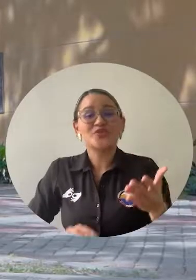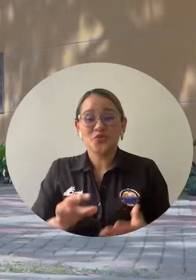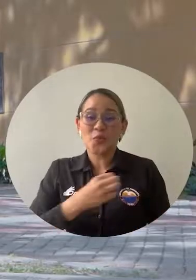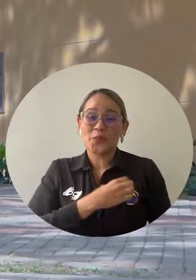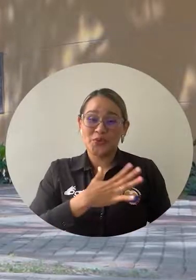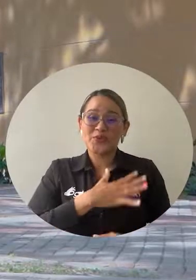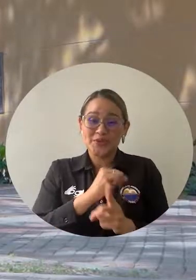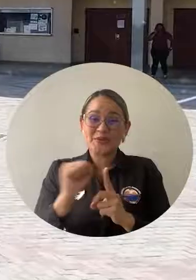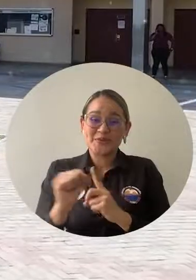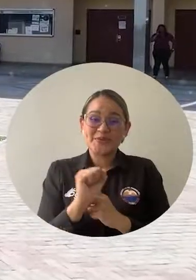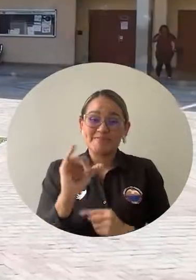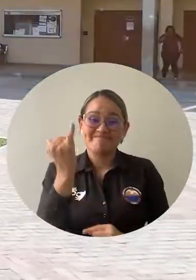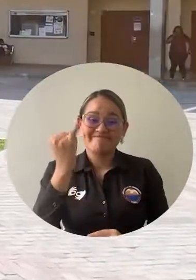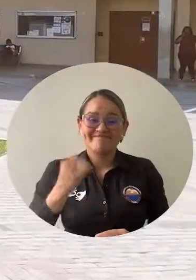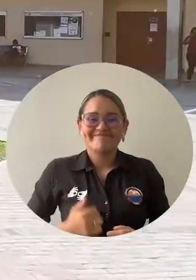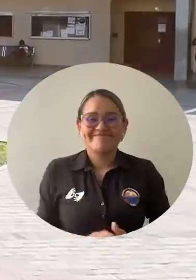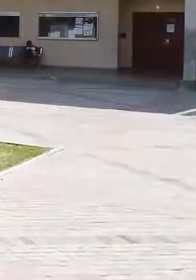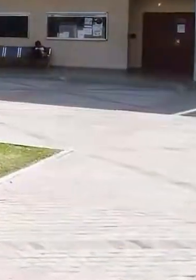estudiantes.